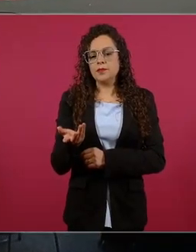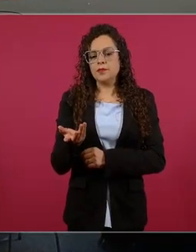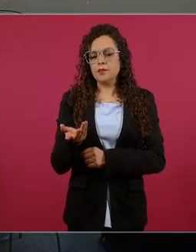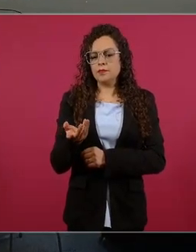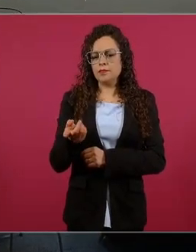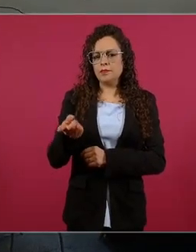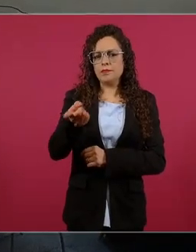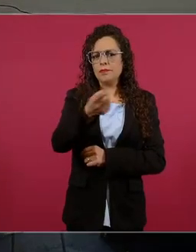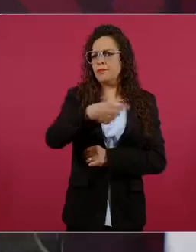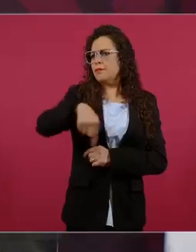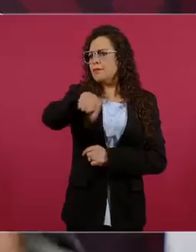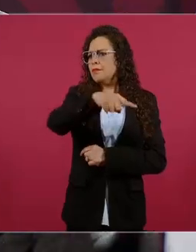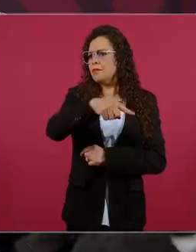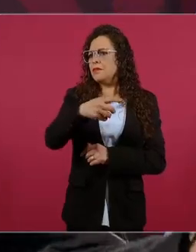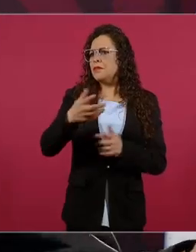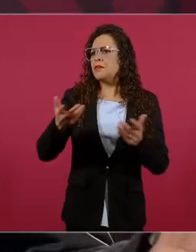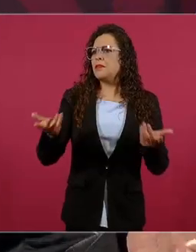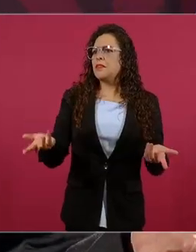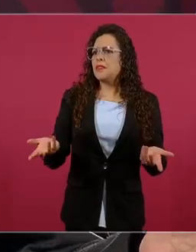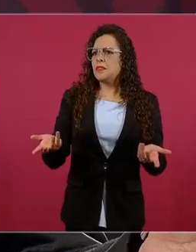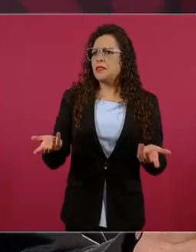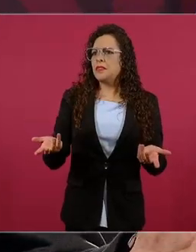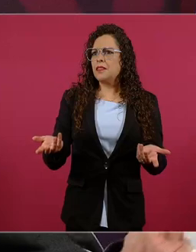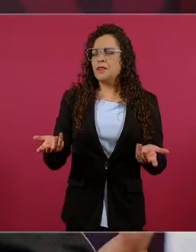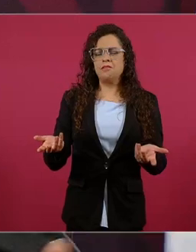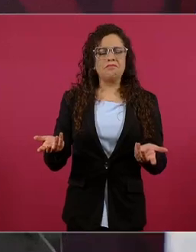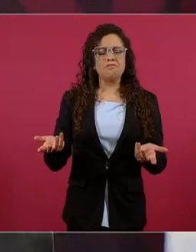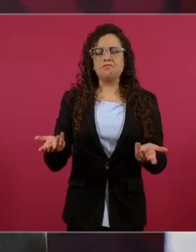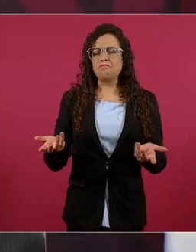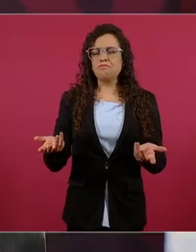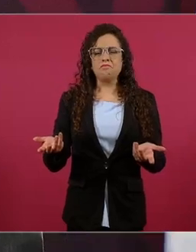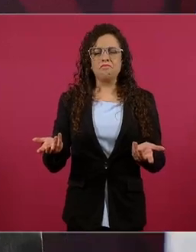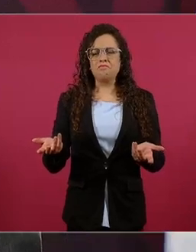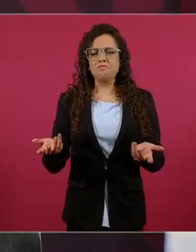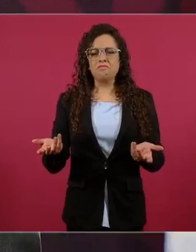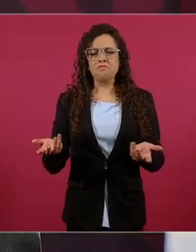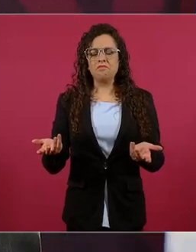¿Dónde están ahora? De vacaciones.